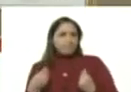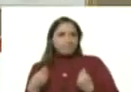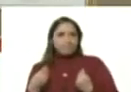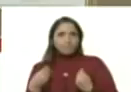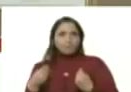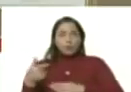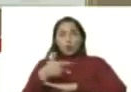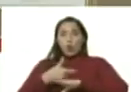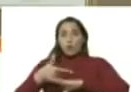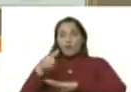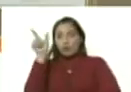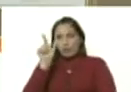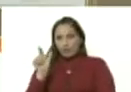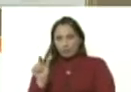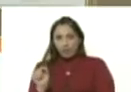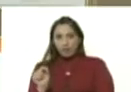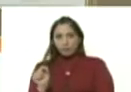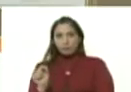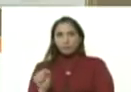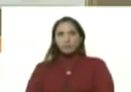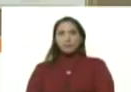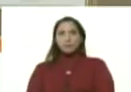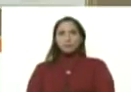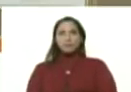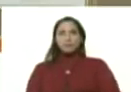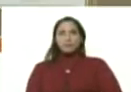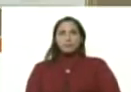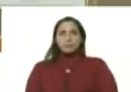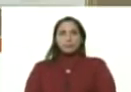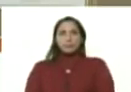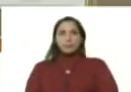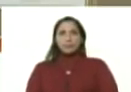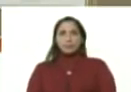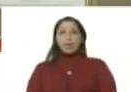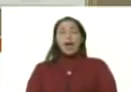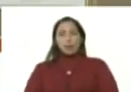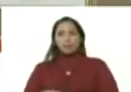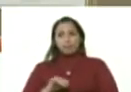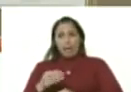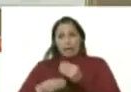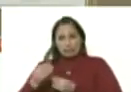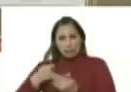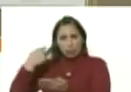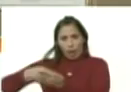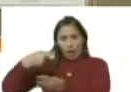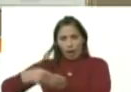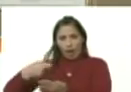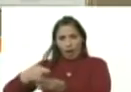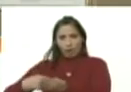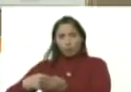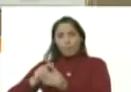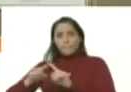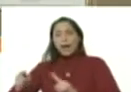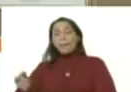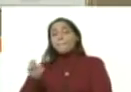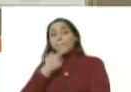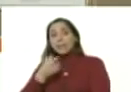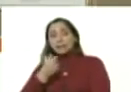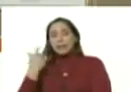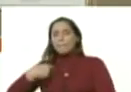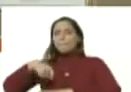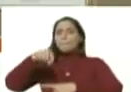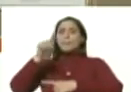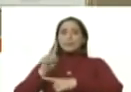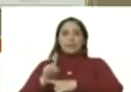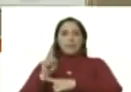gobierno italiano, que está corriendo con los gastos de los tratamientos principales